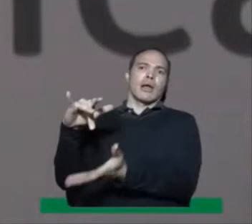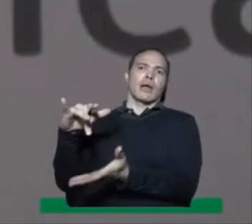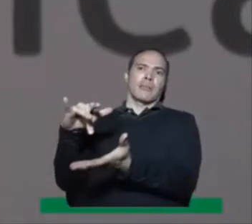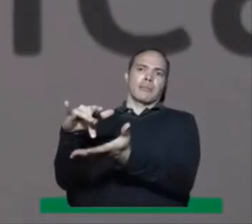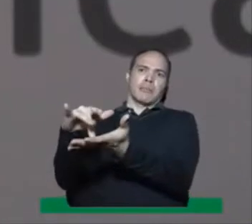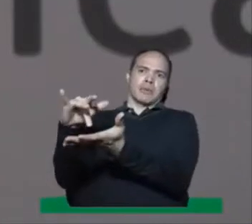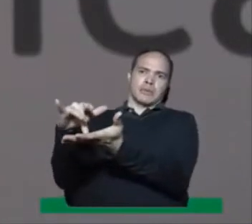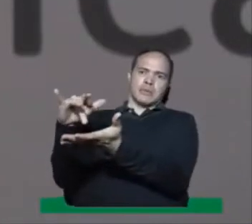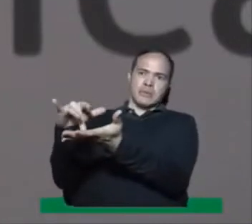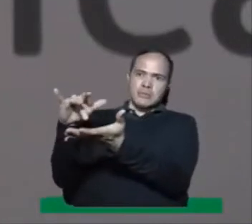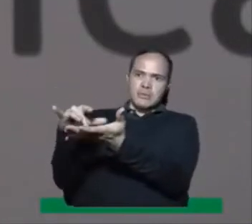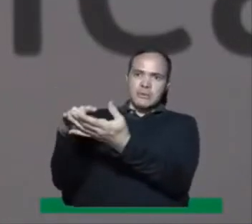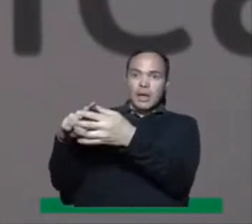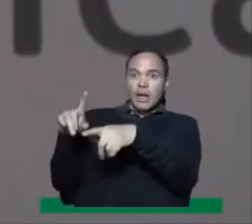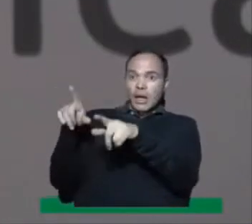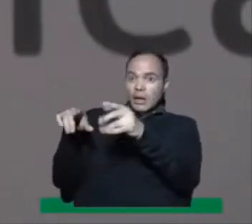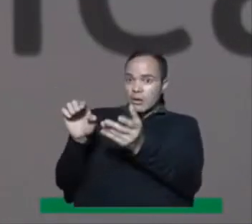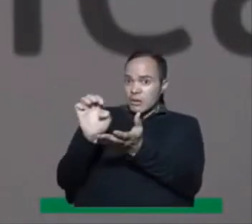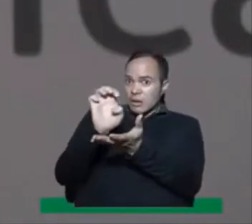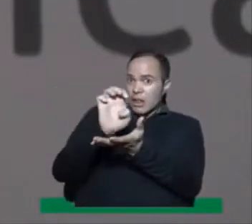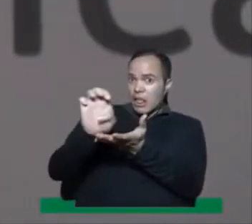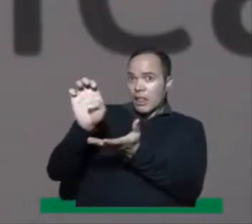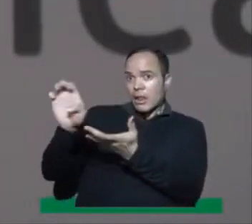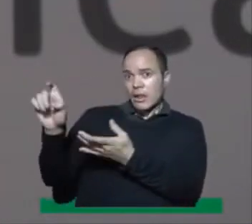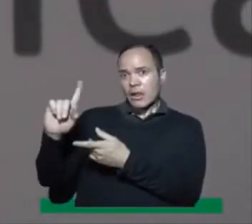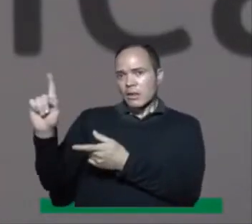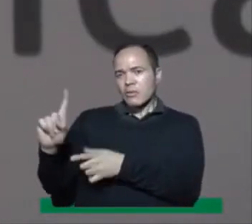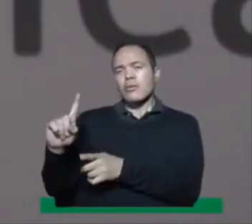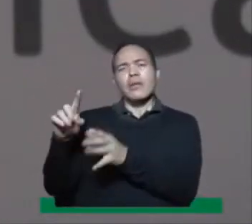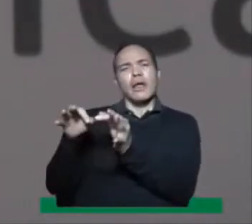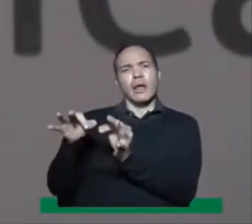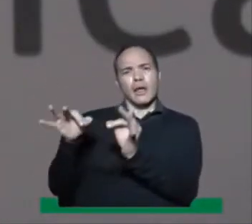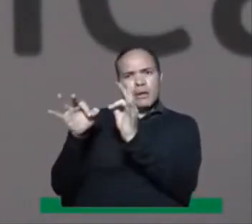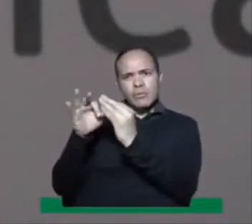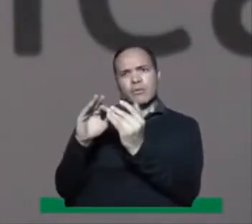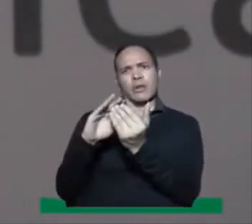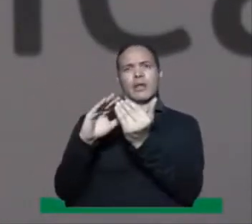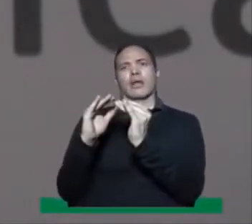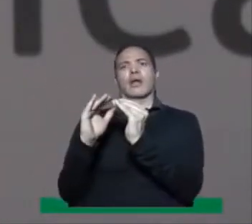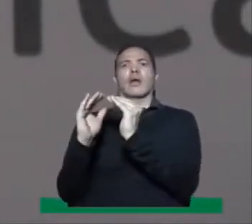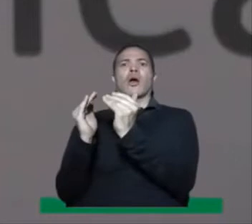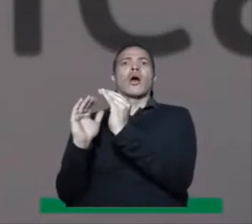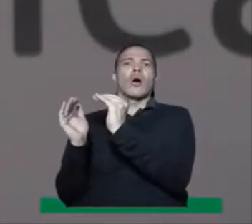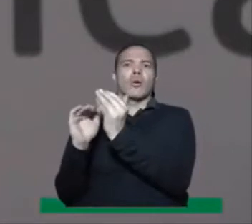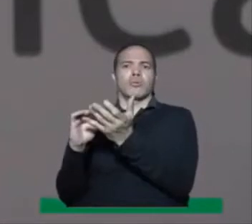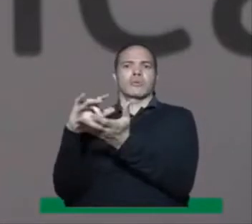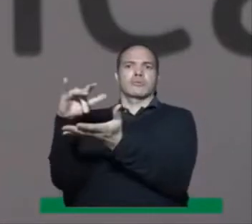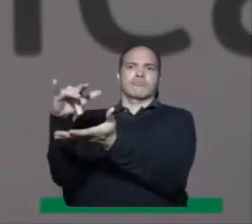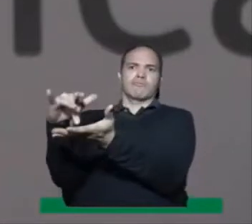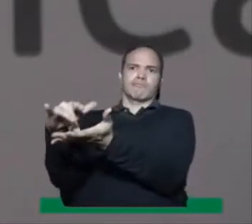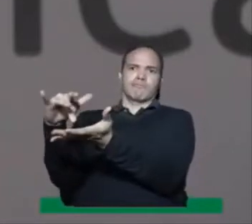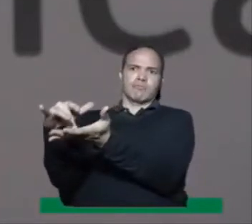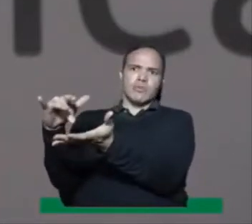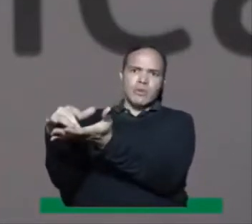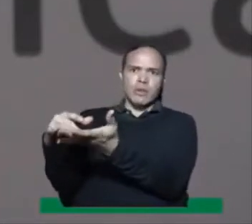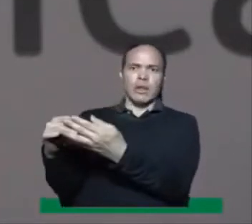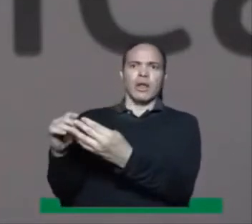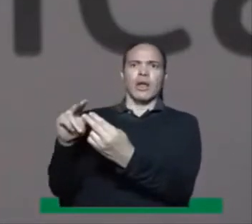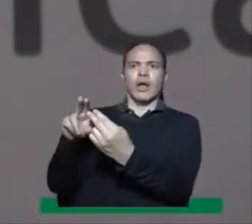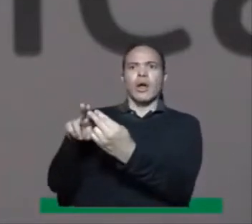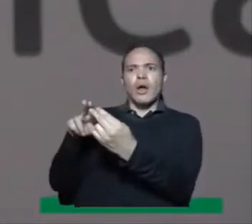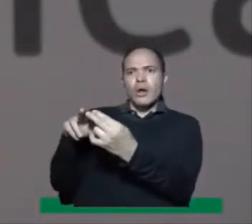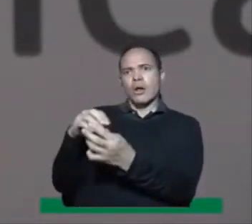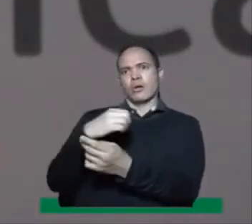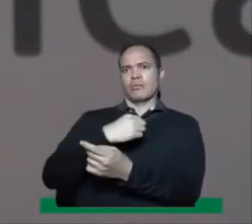una verdadera y real participación de la comunidad no solamente con los beneficios sino con las